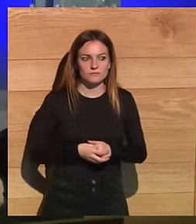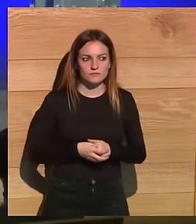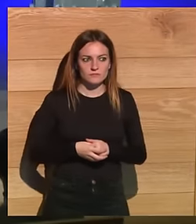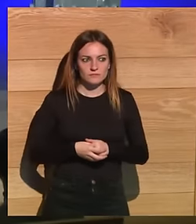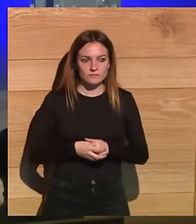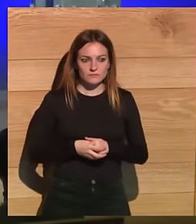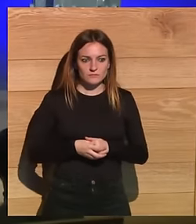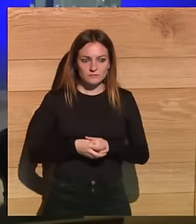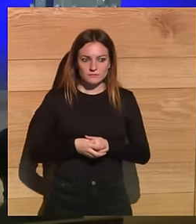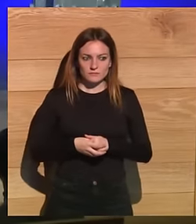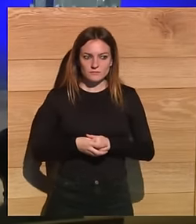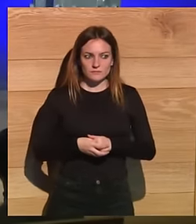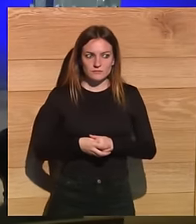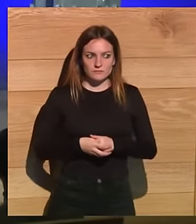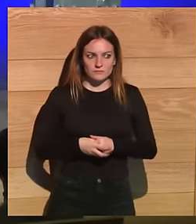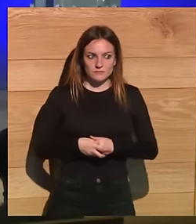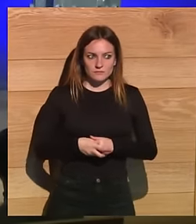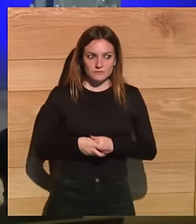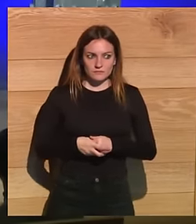tipo de ciencia.